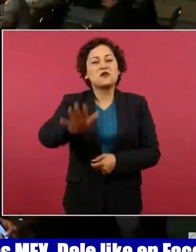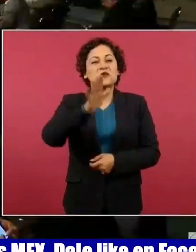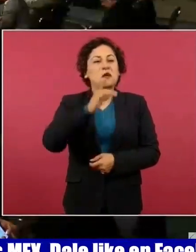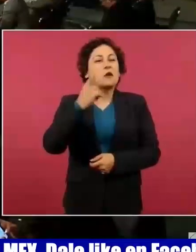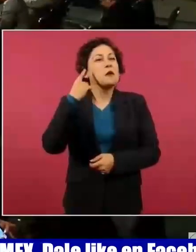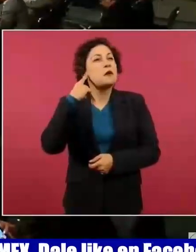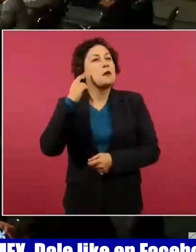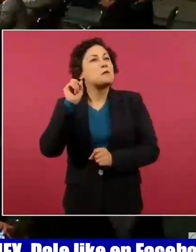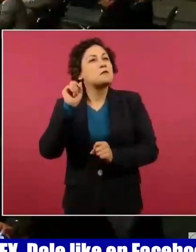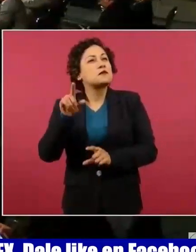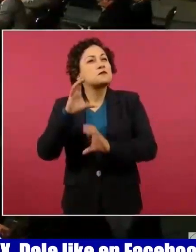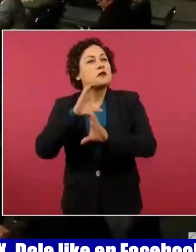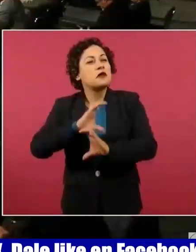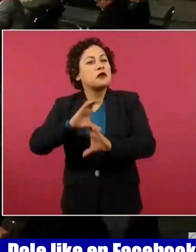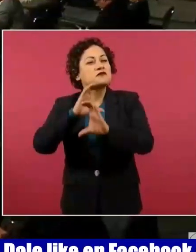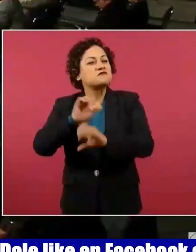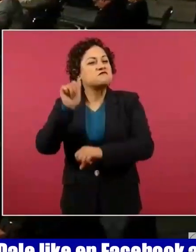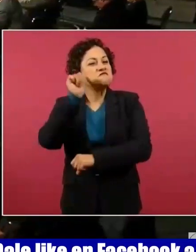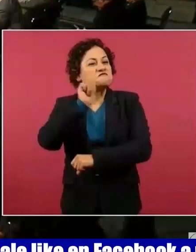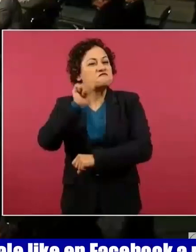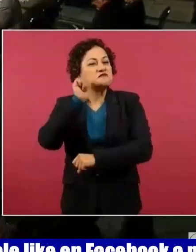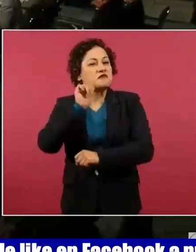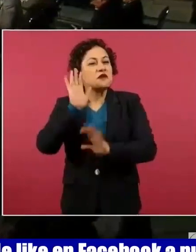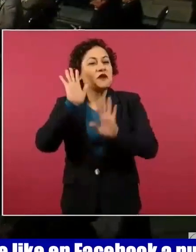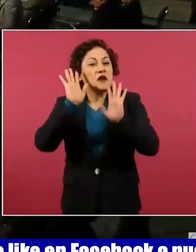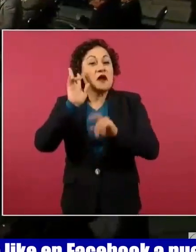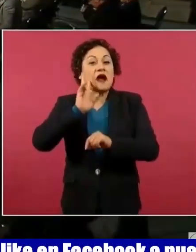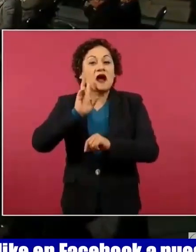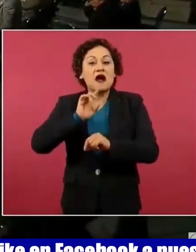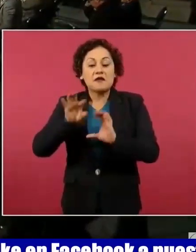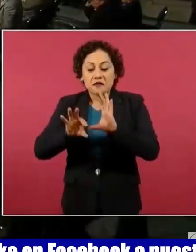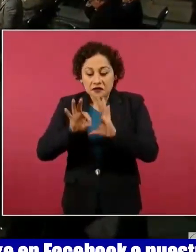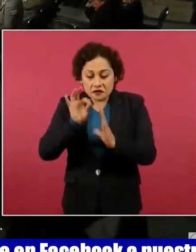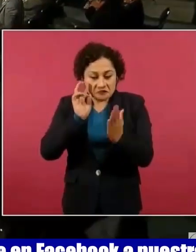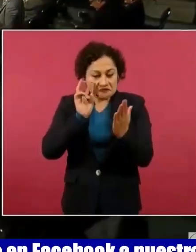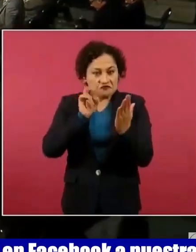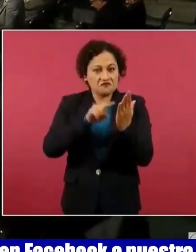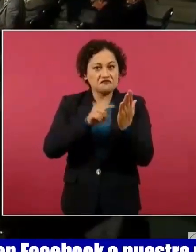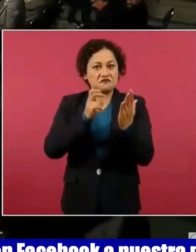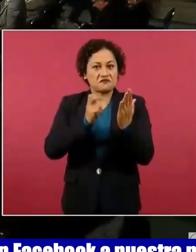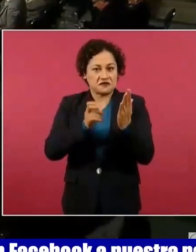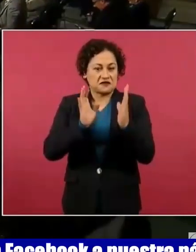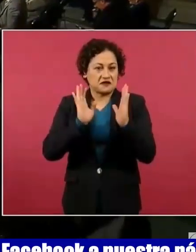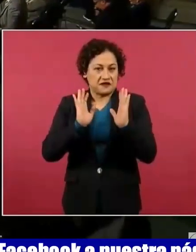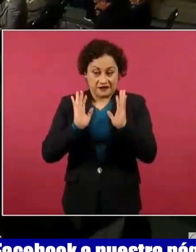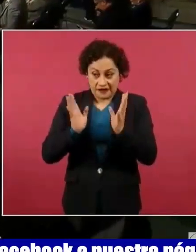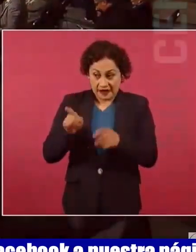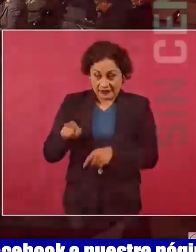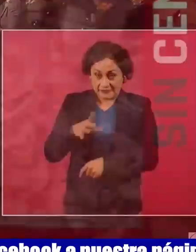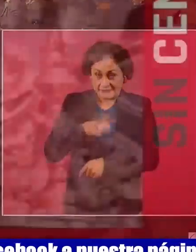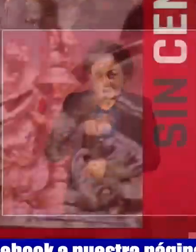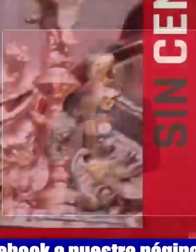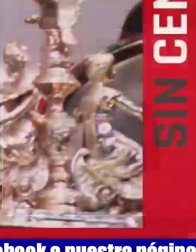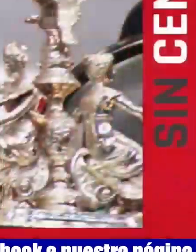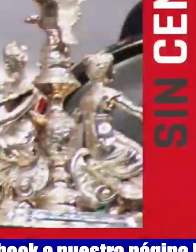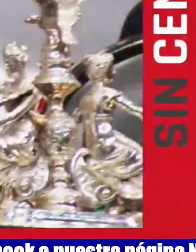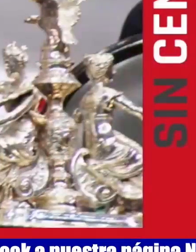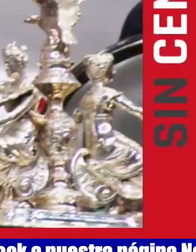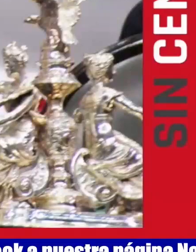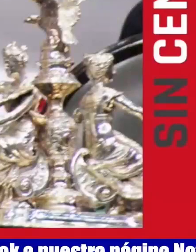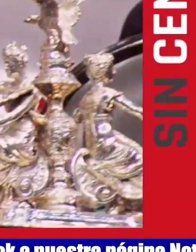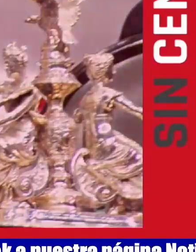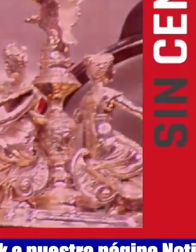de gobierno de Porfirio Muñoz Ledo, ¿no? Y que pues esto lo planteaba el